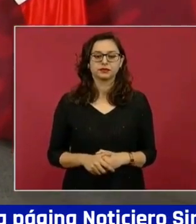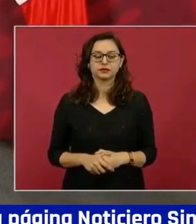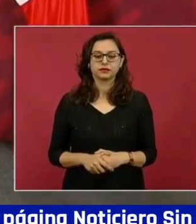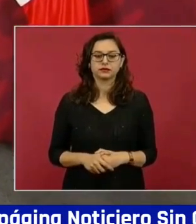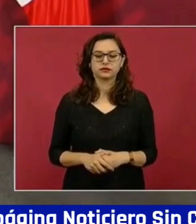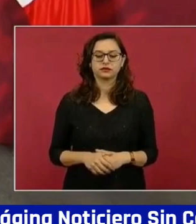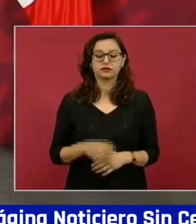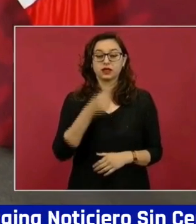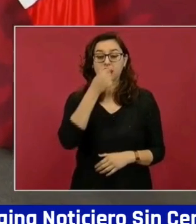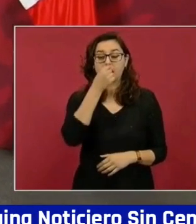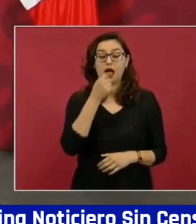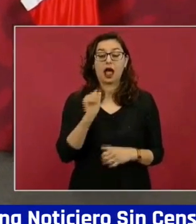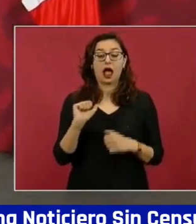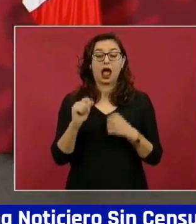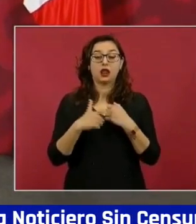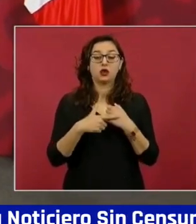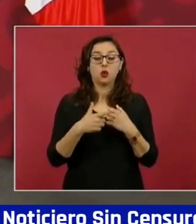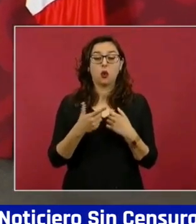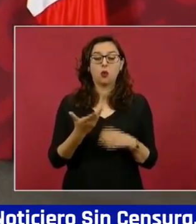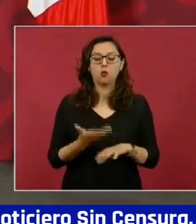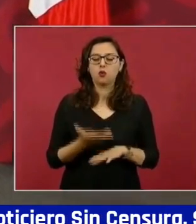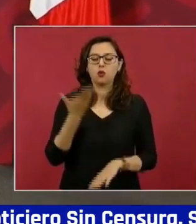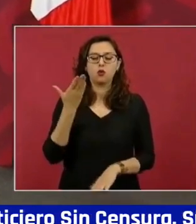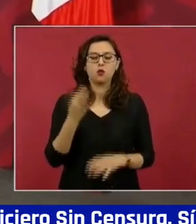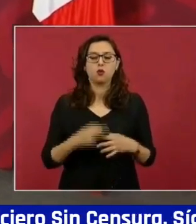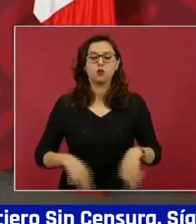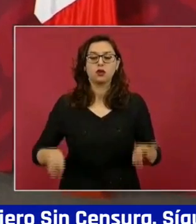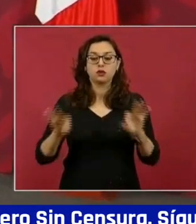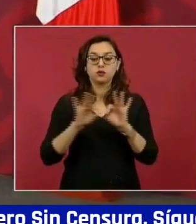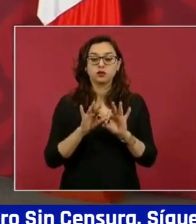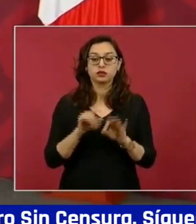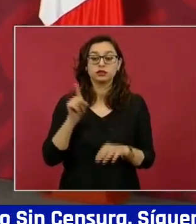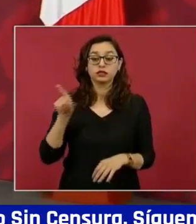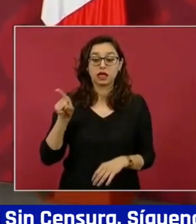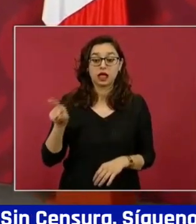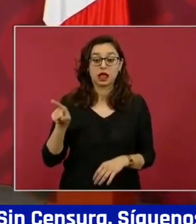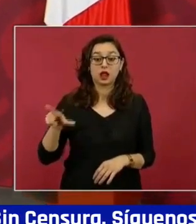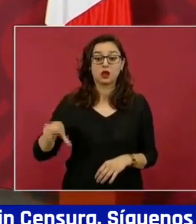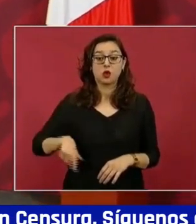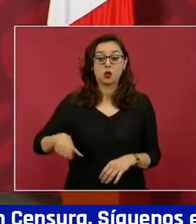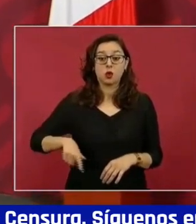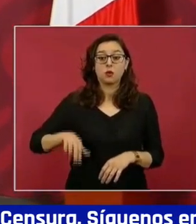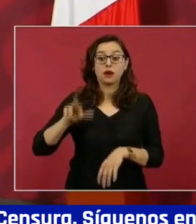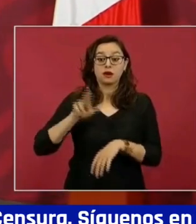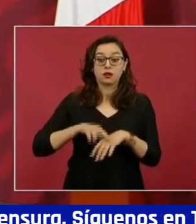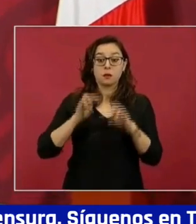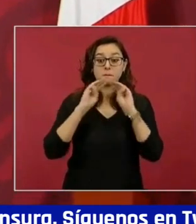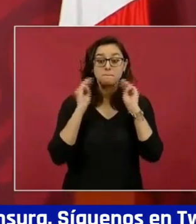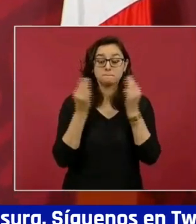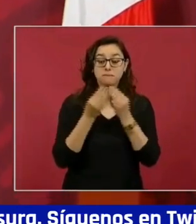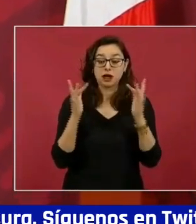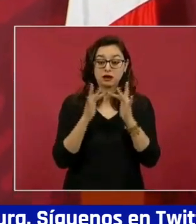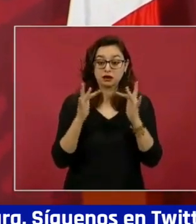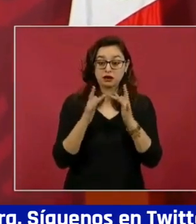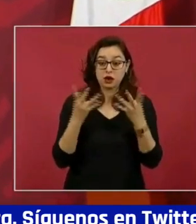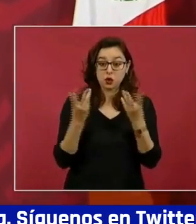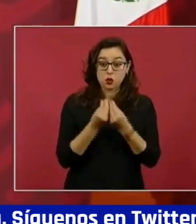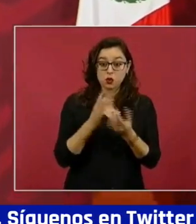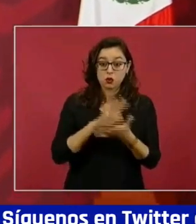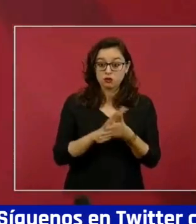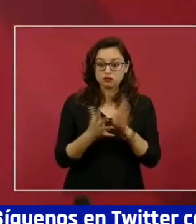que no son iguales. Hoy, de hecho, la secretaria de Seguridad Ciudadana, Rosa Isela Rodríguez, dio